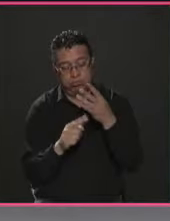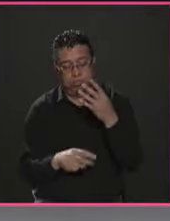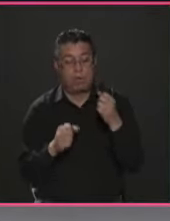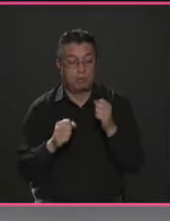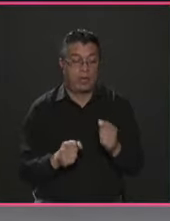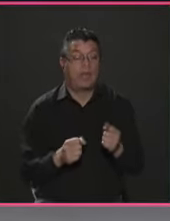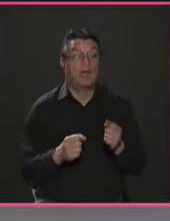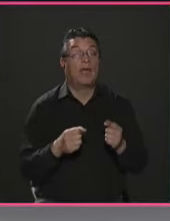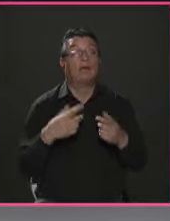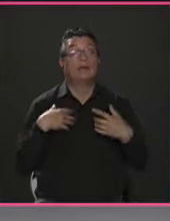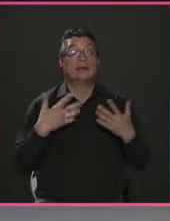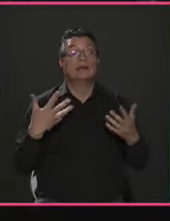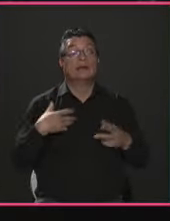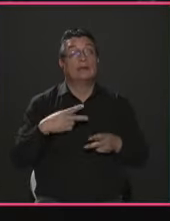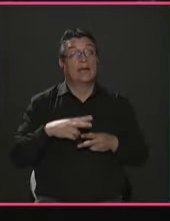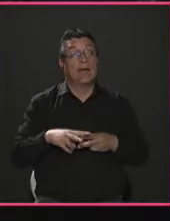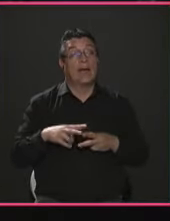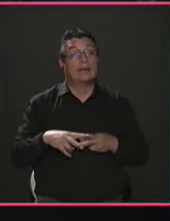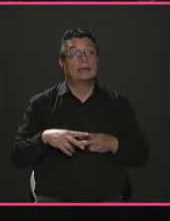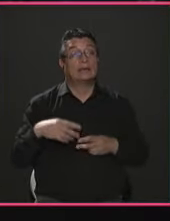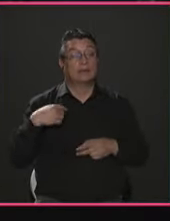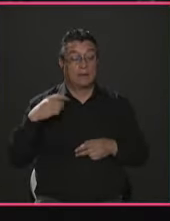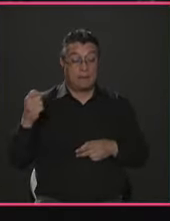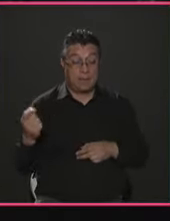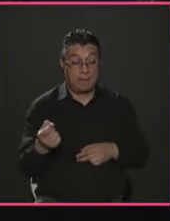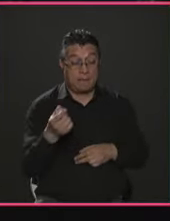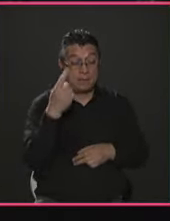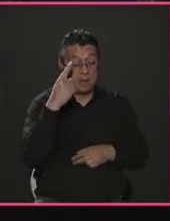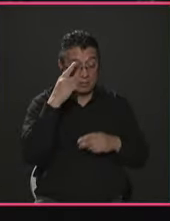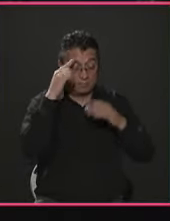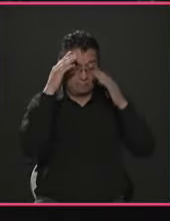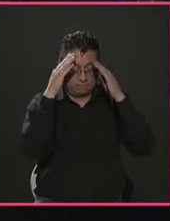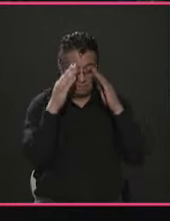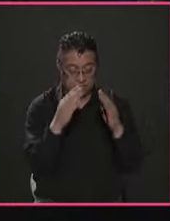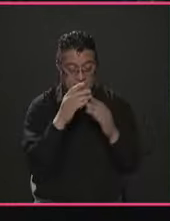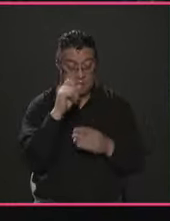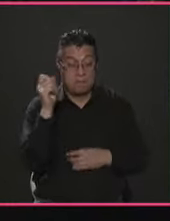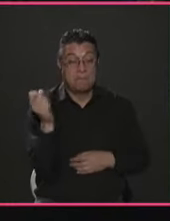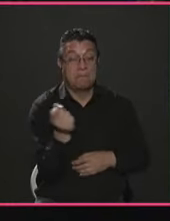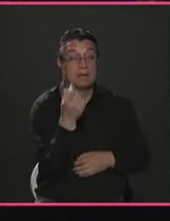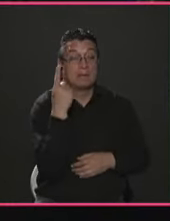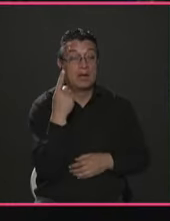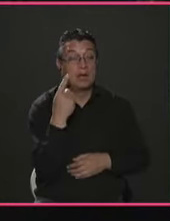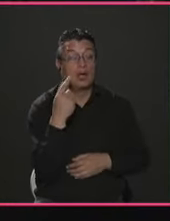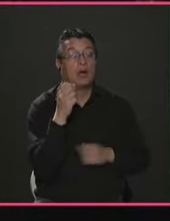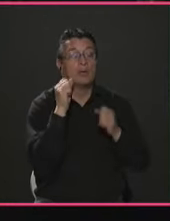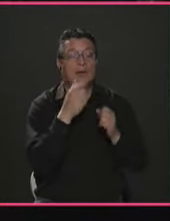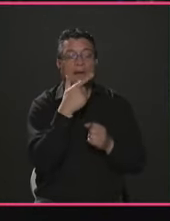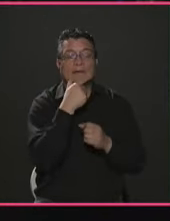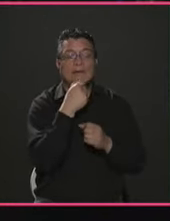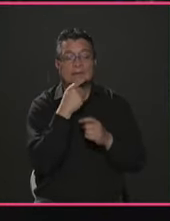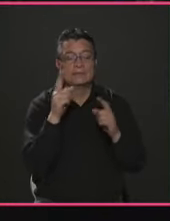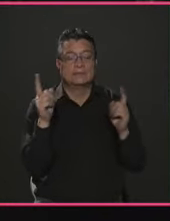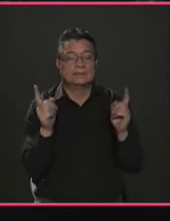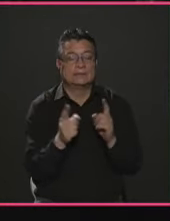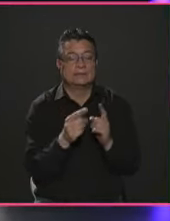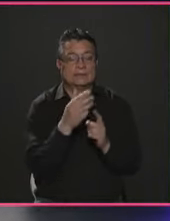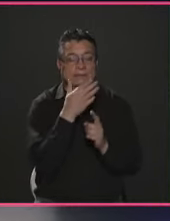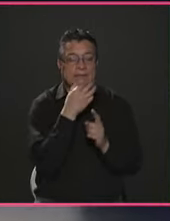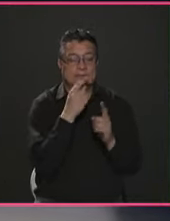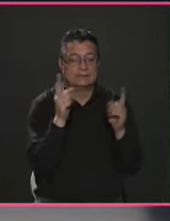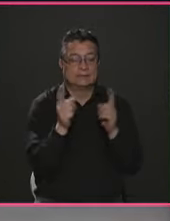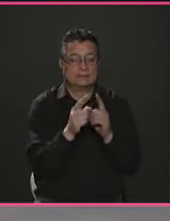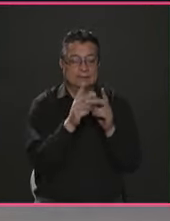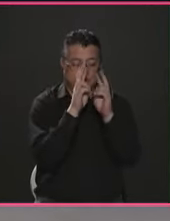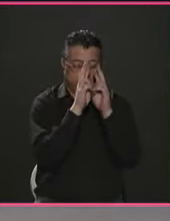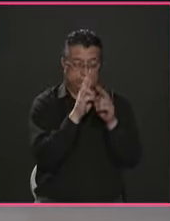dan cuenta entonces lo que dice básicamente el primer el primer enfoque es simplificar porque en realidad estoy simplificando no